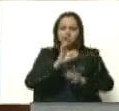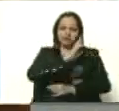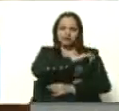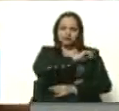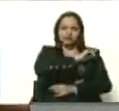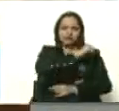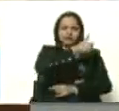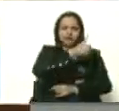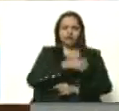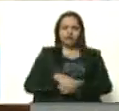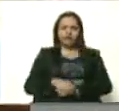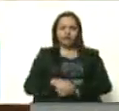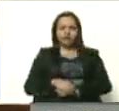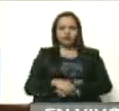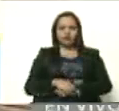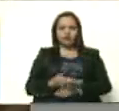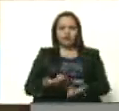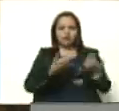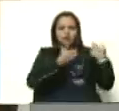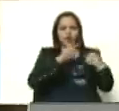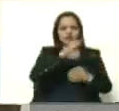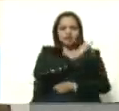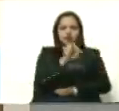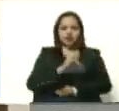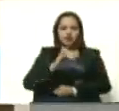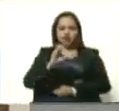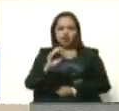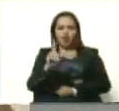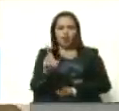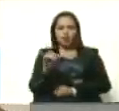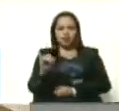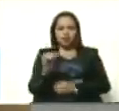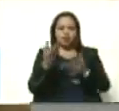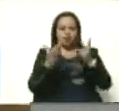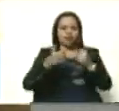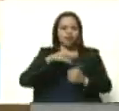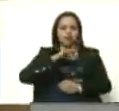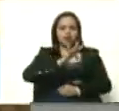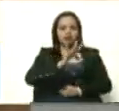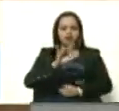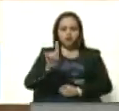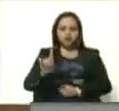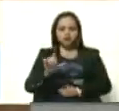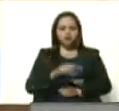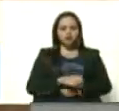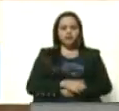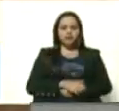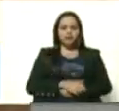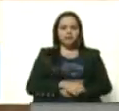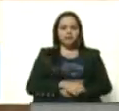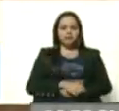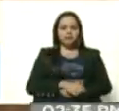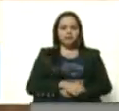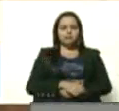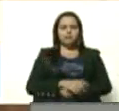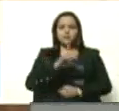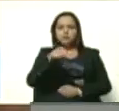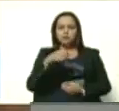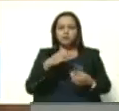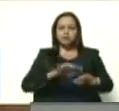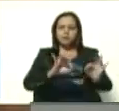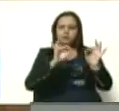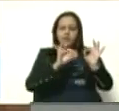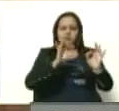Alfredo Bello, comandante de la SODI número 31, y muy